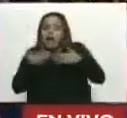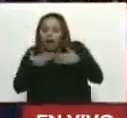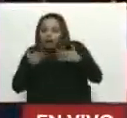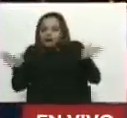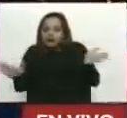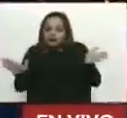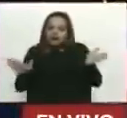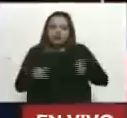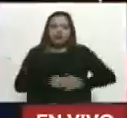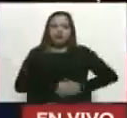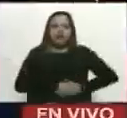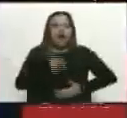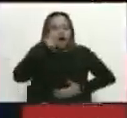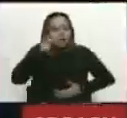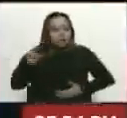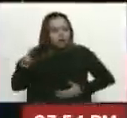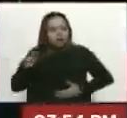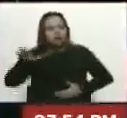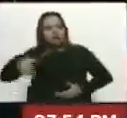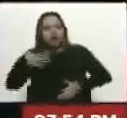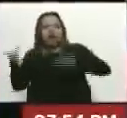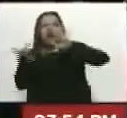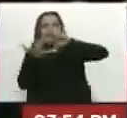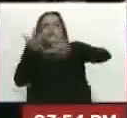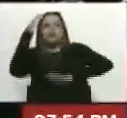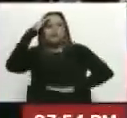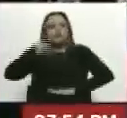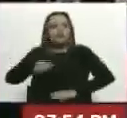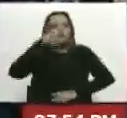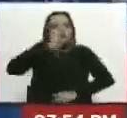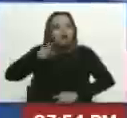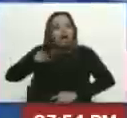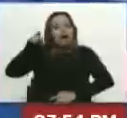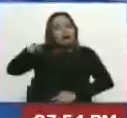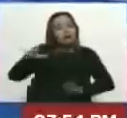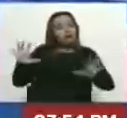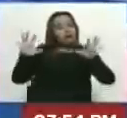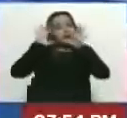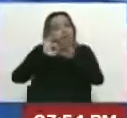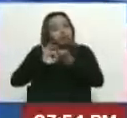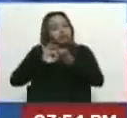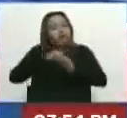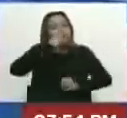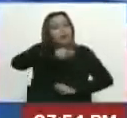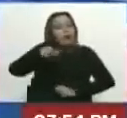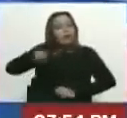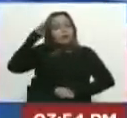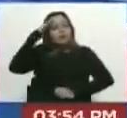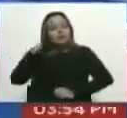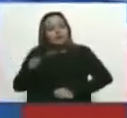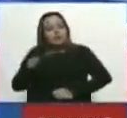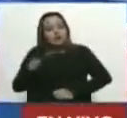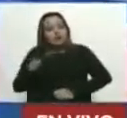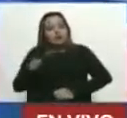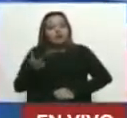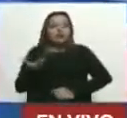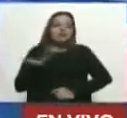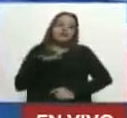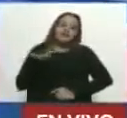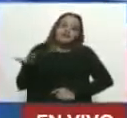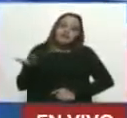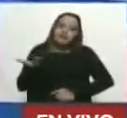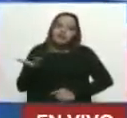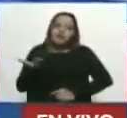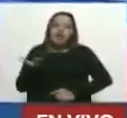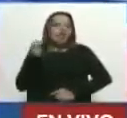puertas al pueblo. Esa unión cívico-militar no es otra cosa sino dejar de ver a